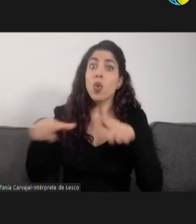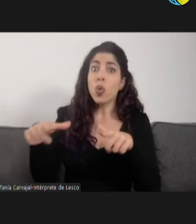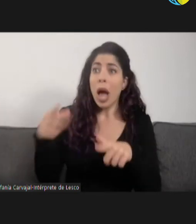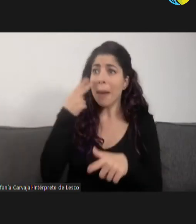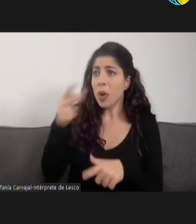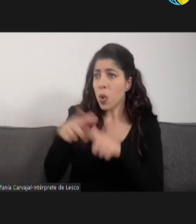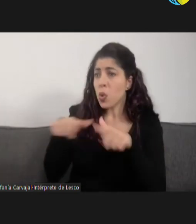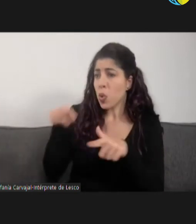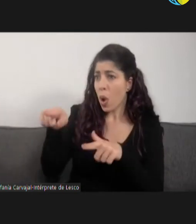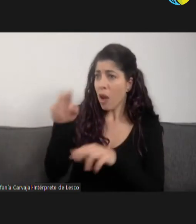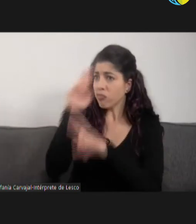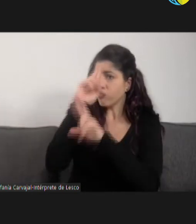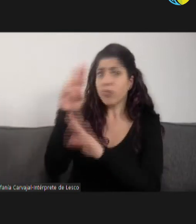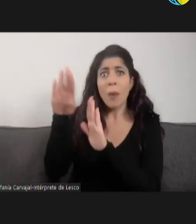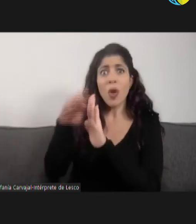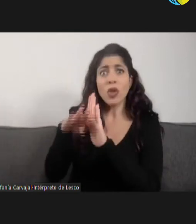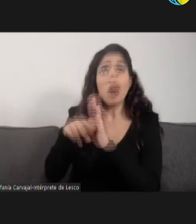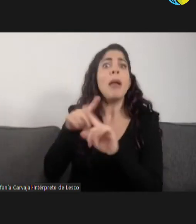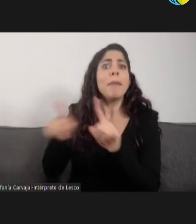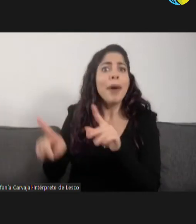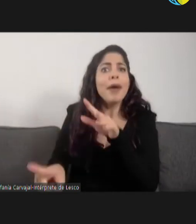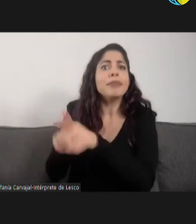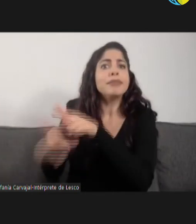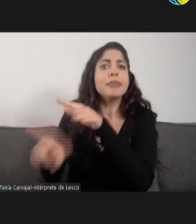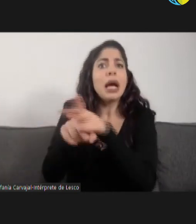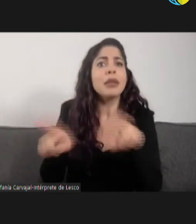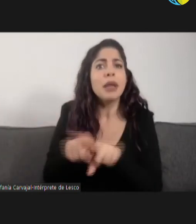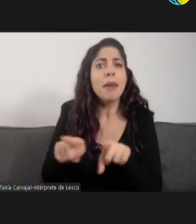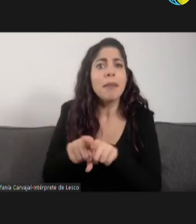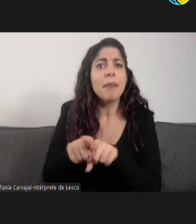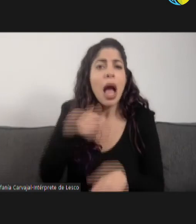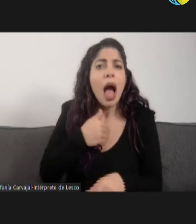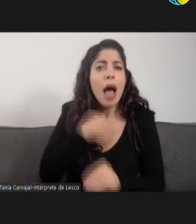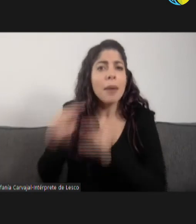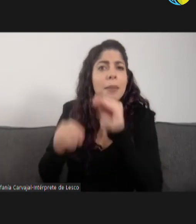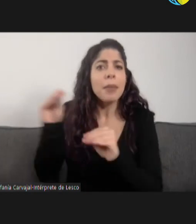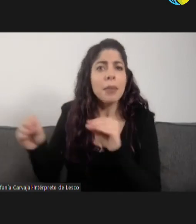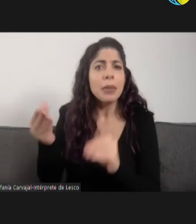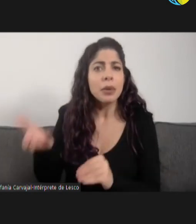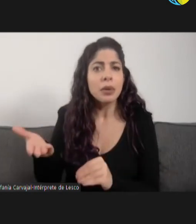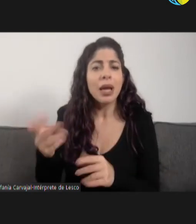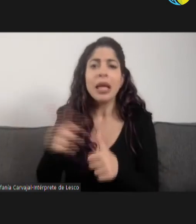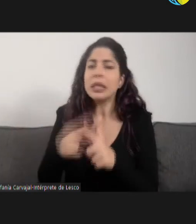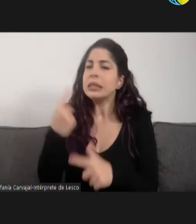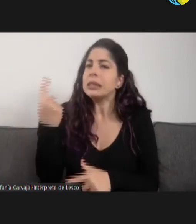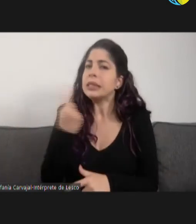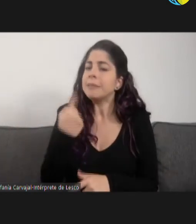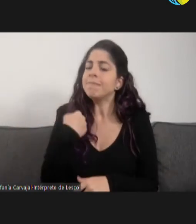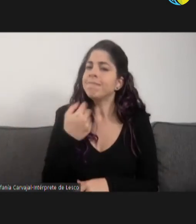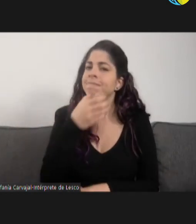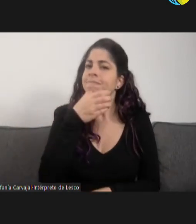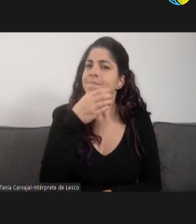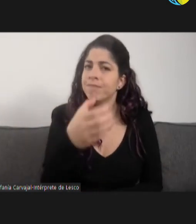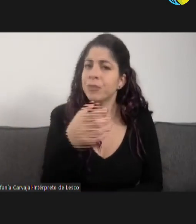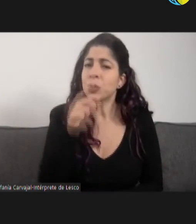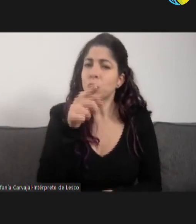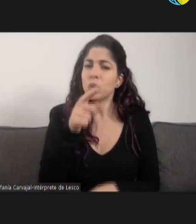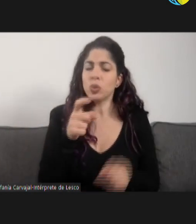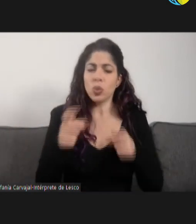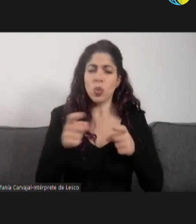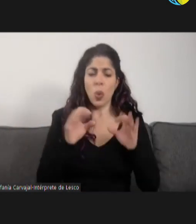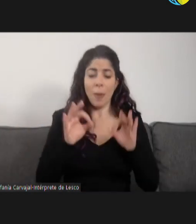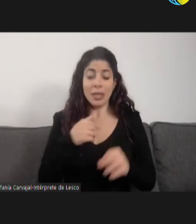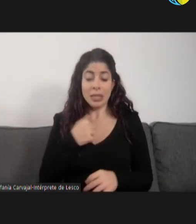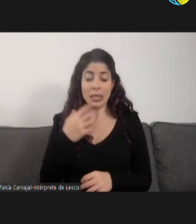tienen que aplicar protocolos, se están dando también contagios. Entonces, siempre el llamado es a que calculemos muy bien cada salida